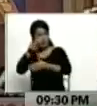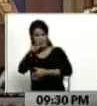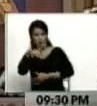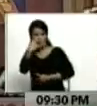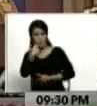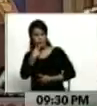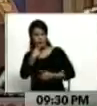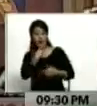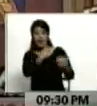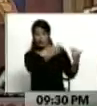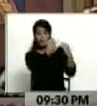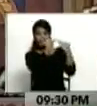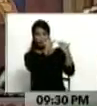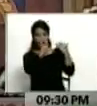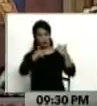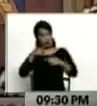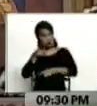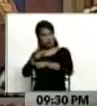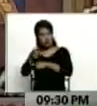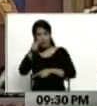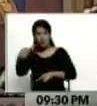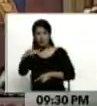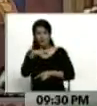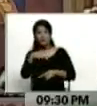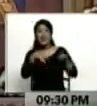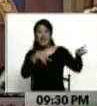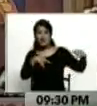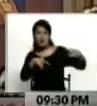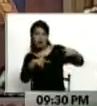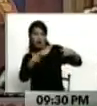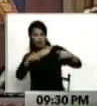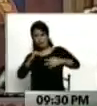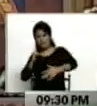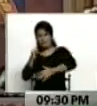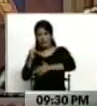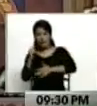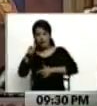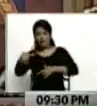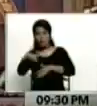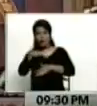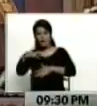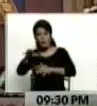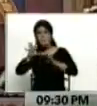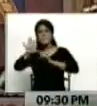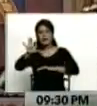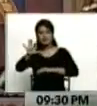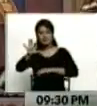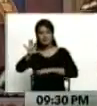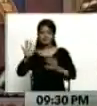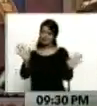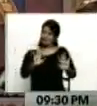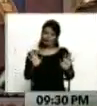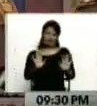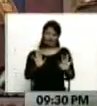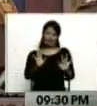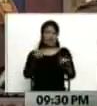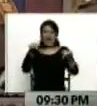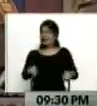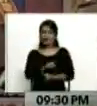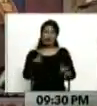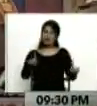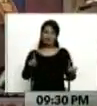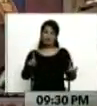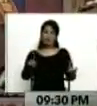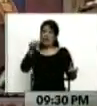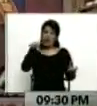pobres los ricos utilizando a los soldados para que apuñalen a la madre patria aquí se acabó